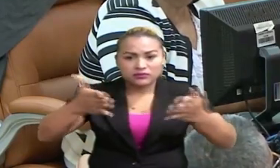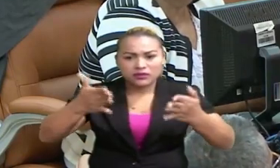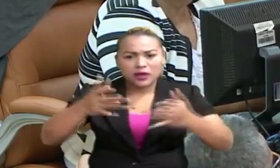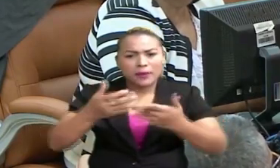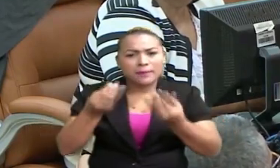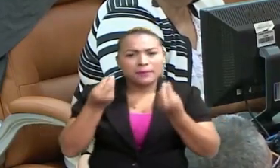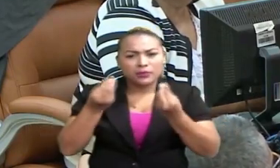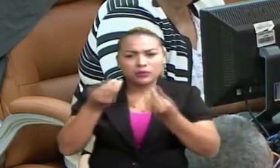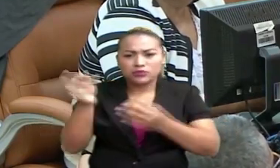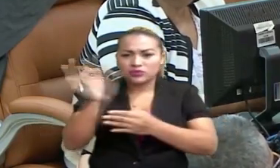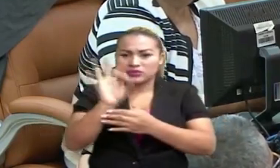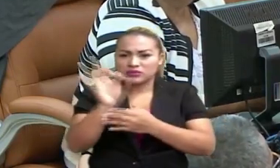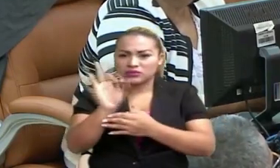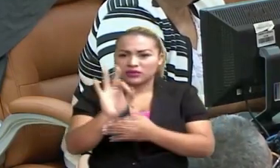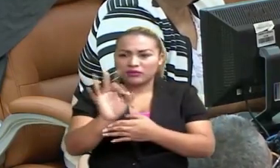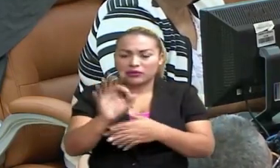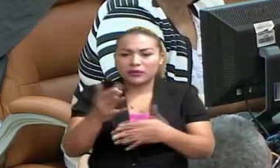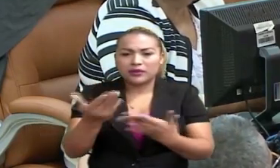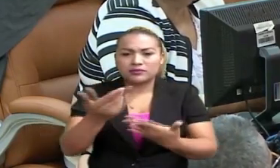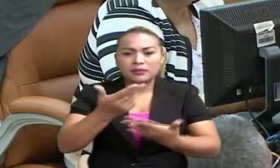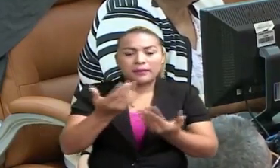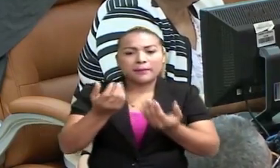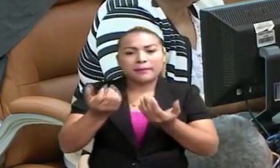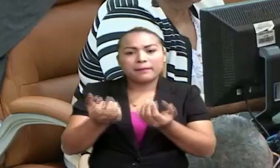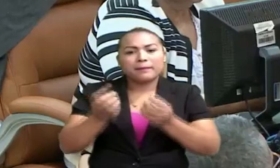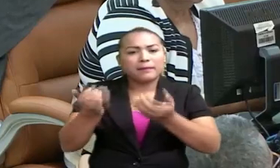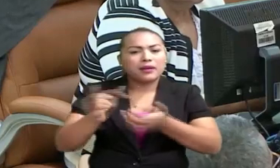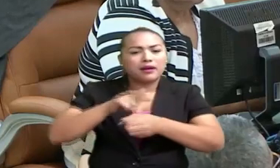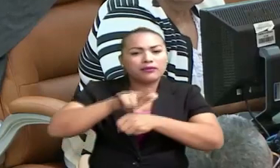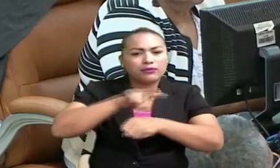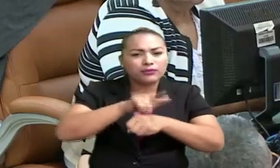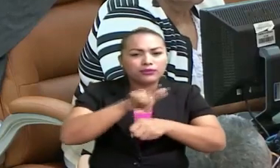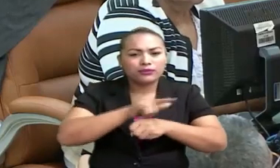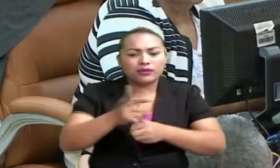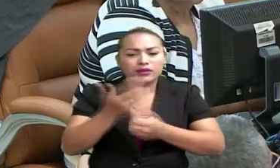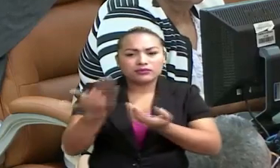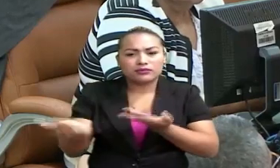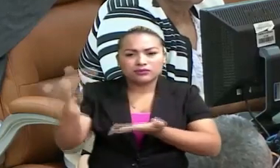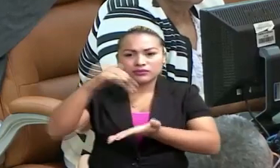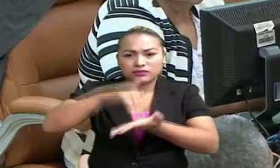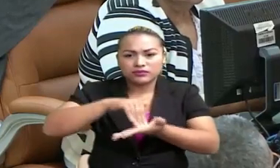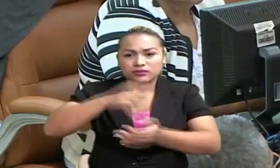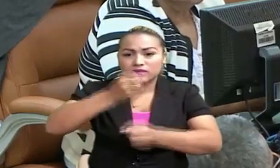de empleo. Y es por eso que estamos empujando también la reforma fiscal.